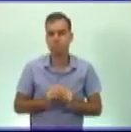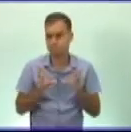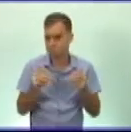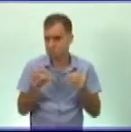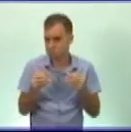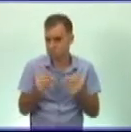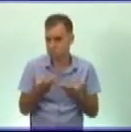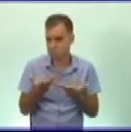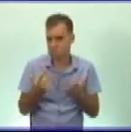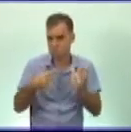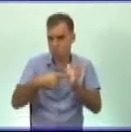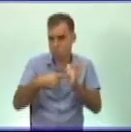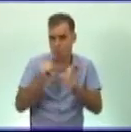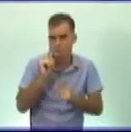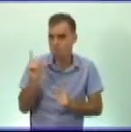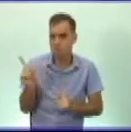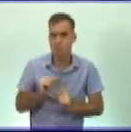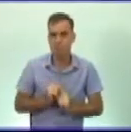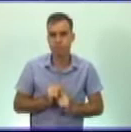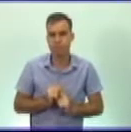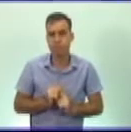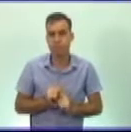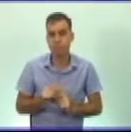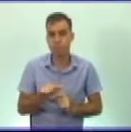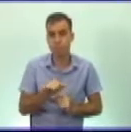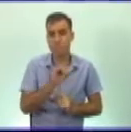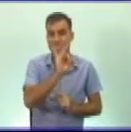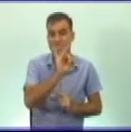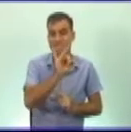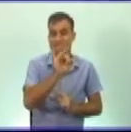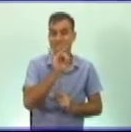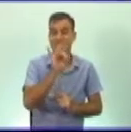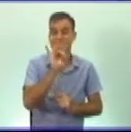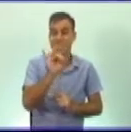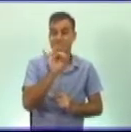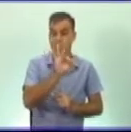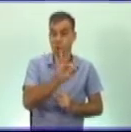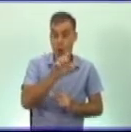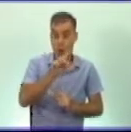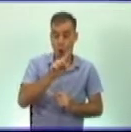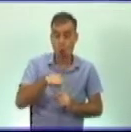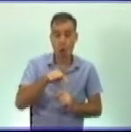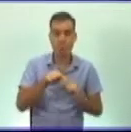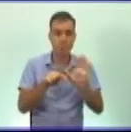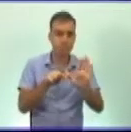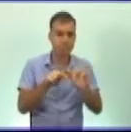y determinar que el área de la base es igual a 78,5 centímetros cuadrados.